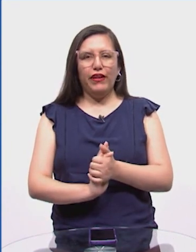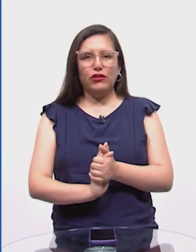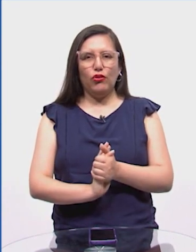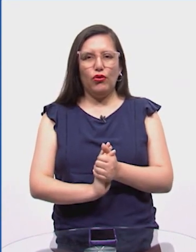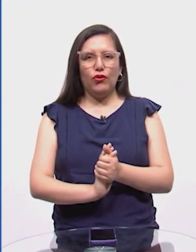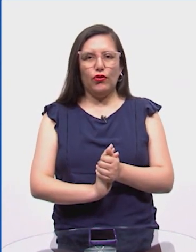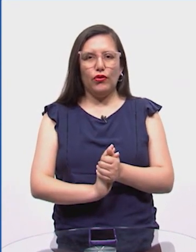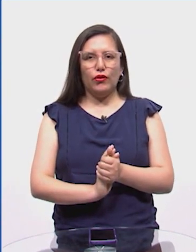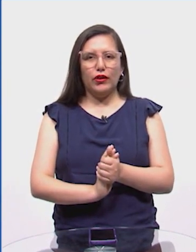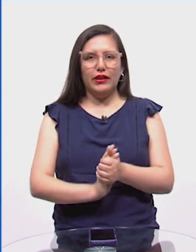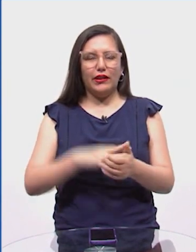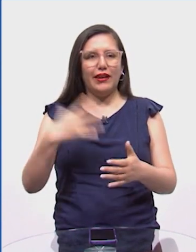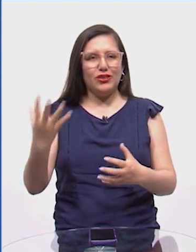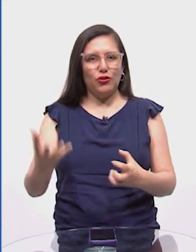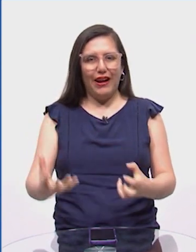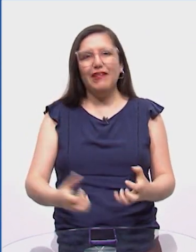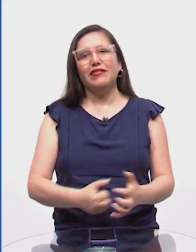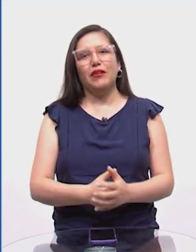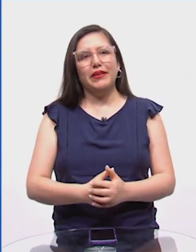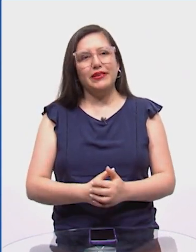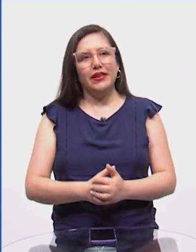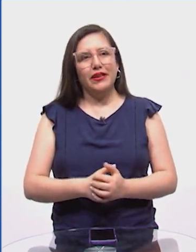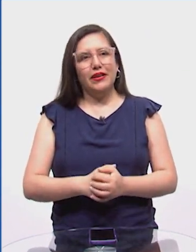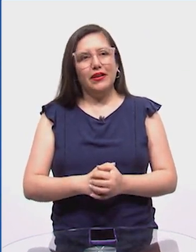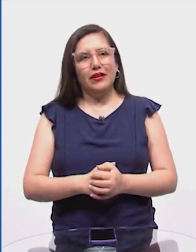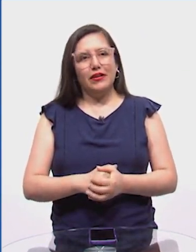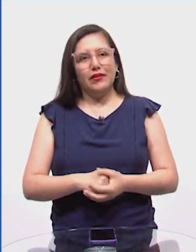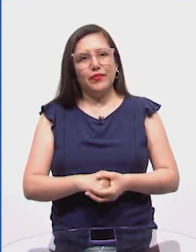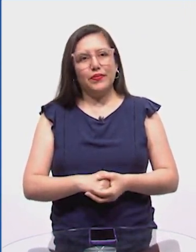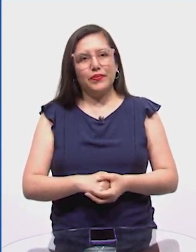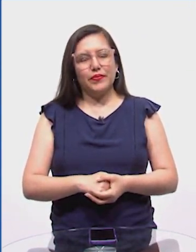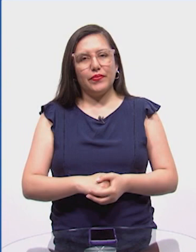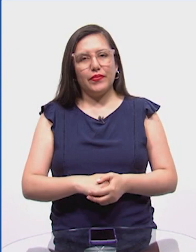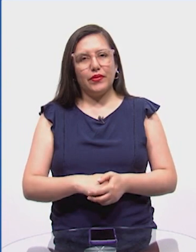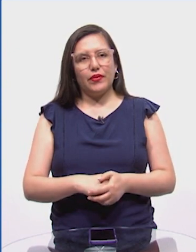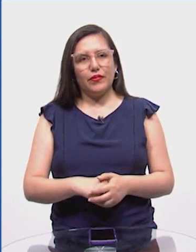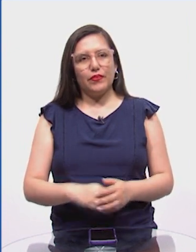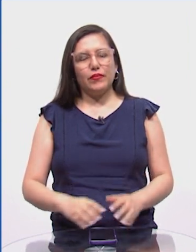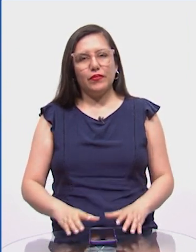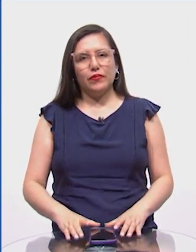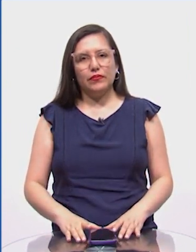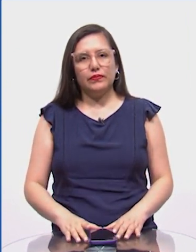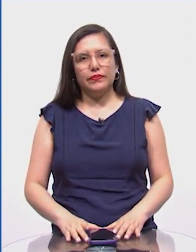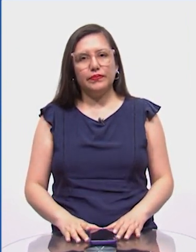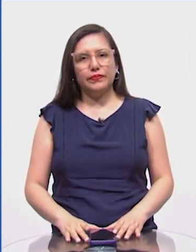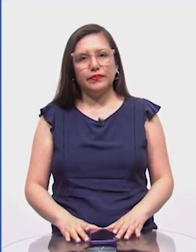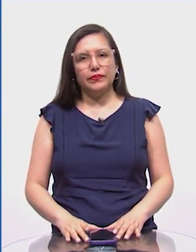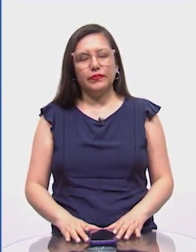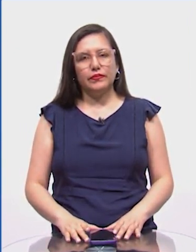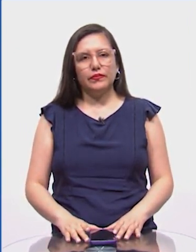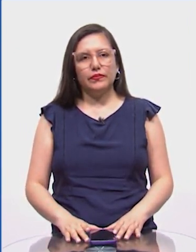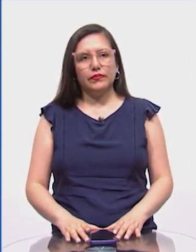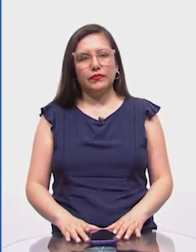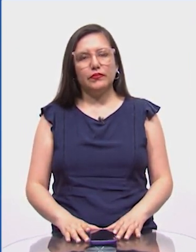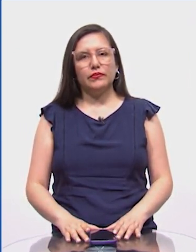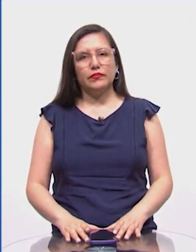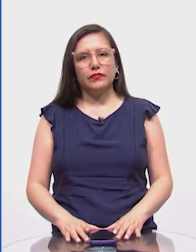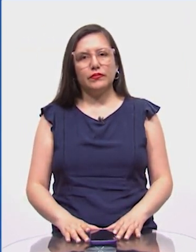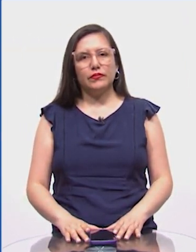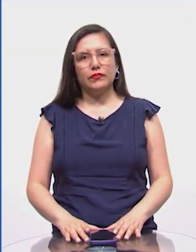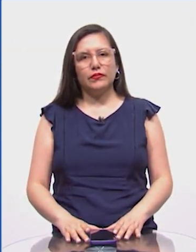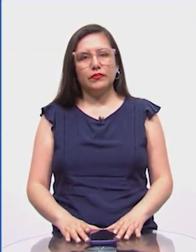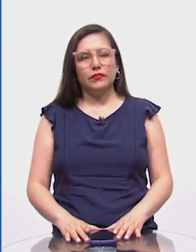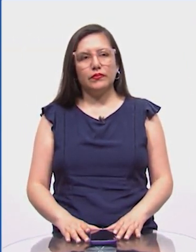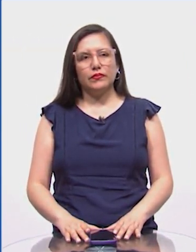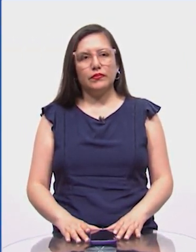un Portugal. efecto internacional, tal vez? Sí, en un momento fue problemas de precios, pero después